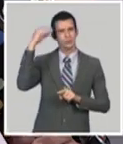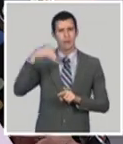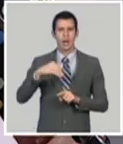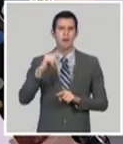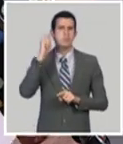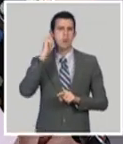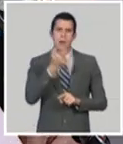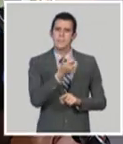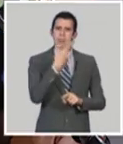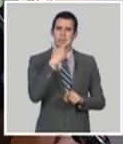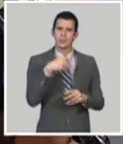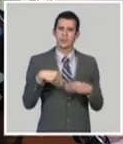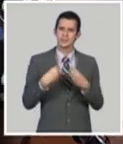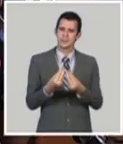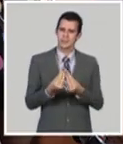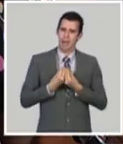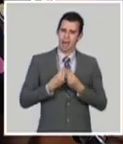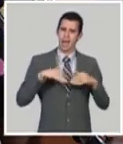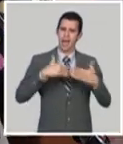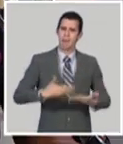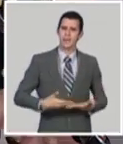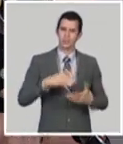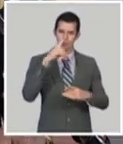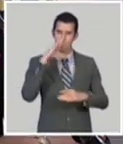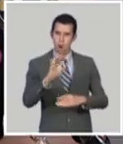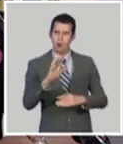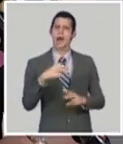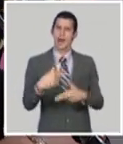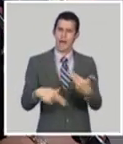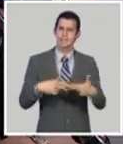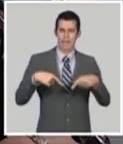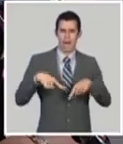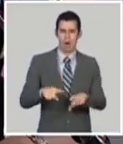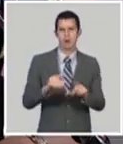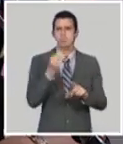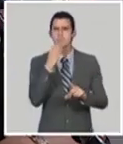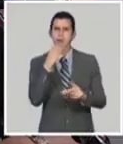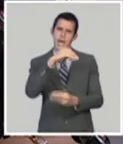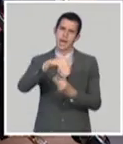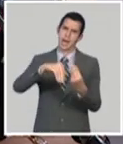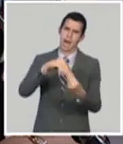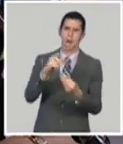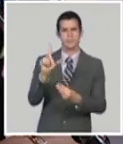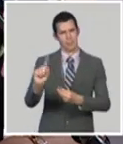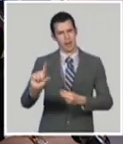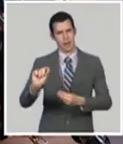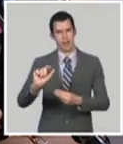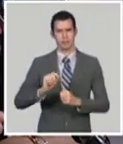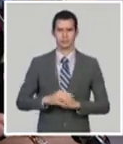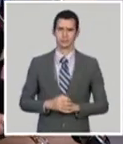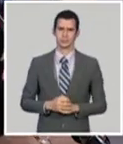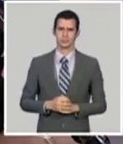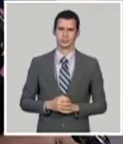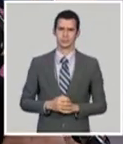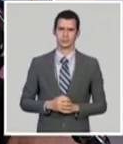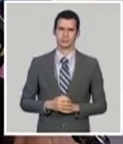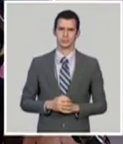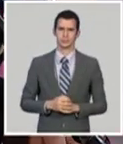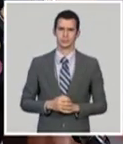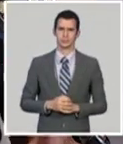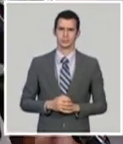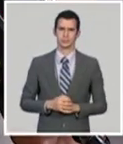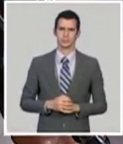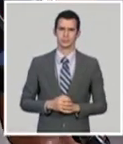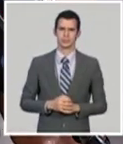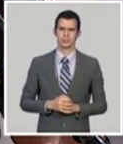complementarios que realmente tienen un ajuste a favor de una disminución en el